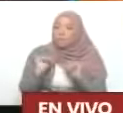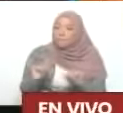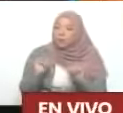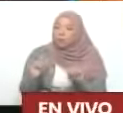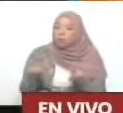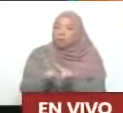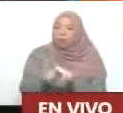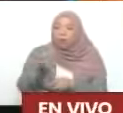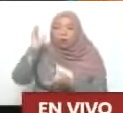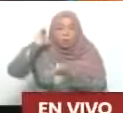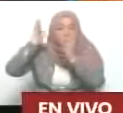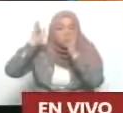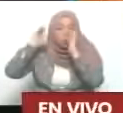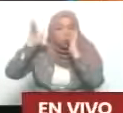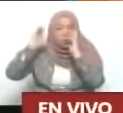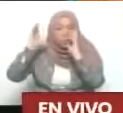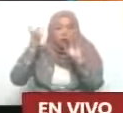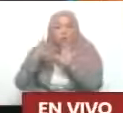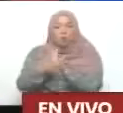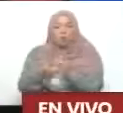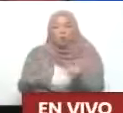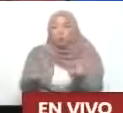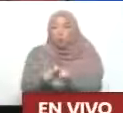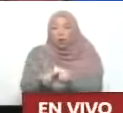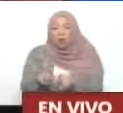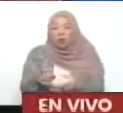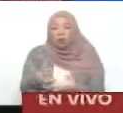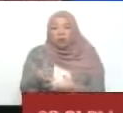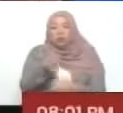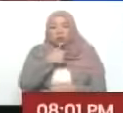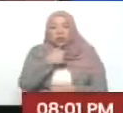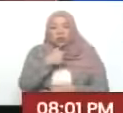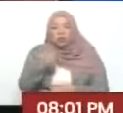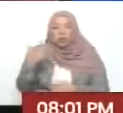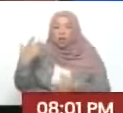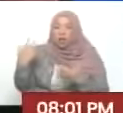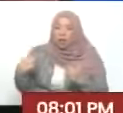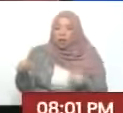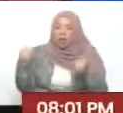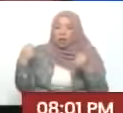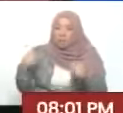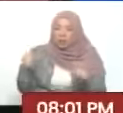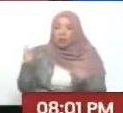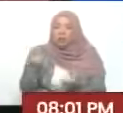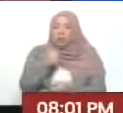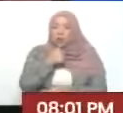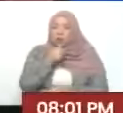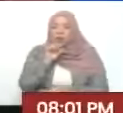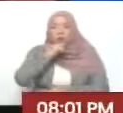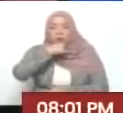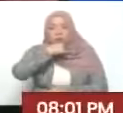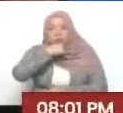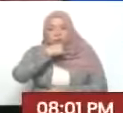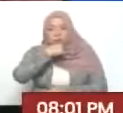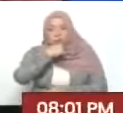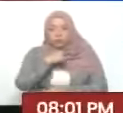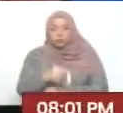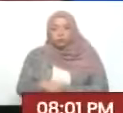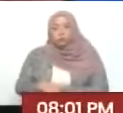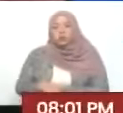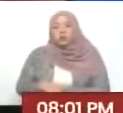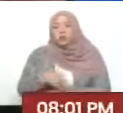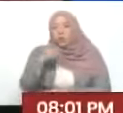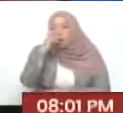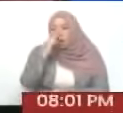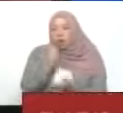Milei, ¿eh?, con su motosierra. ¿A quién le aplica la motosierra a Milei? A los abuelitos. A los humildes. A los